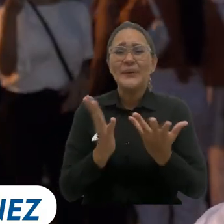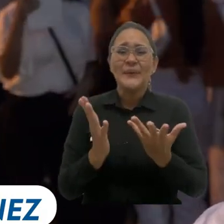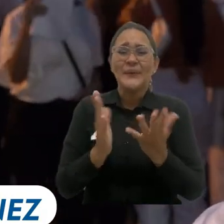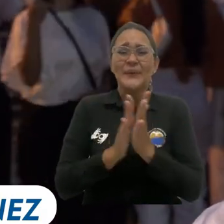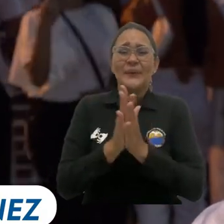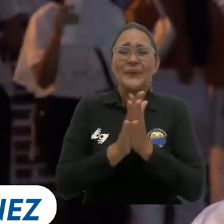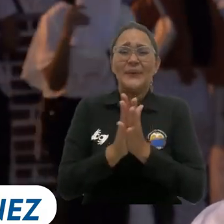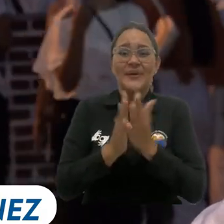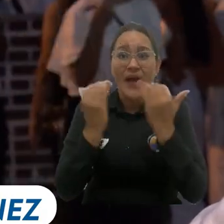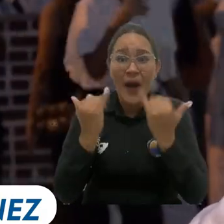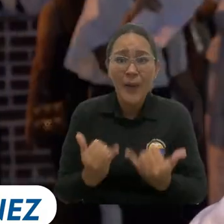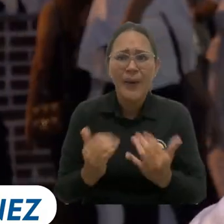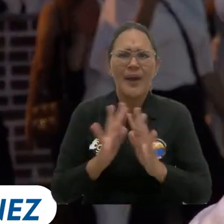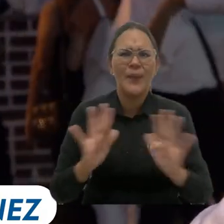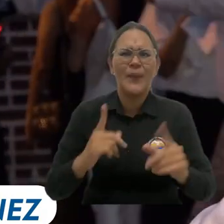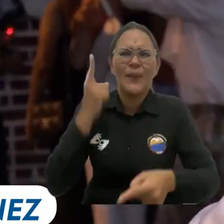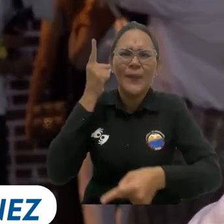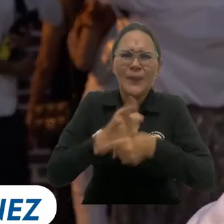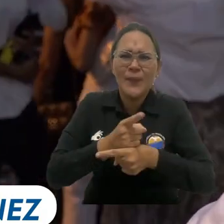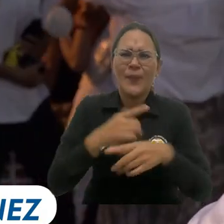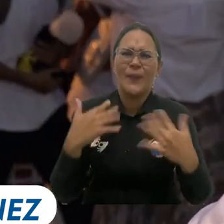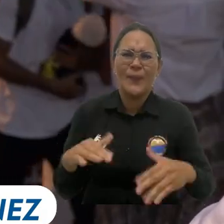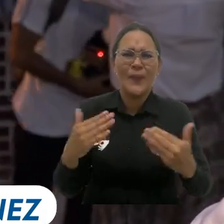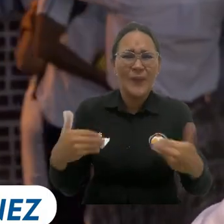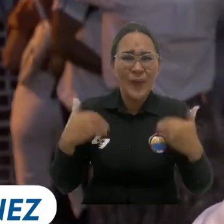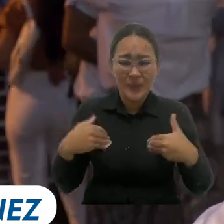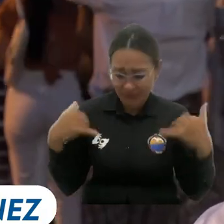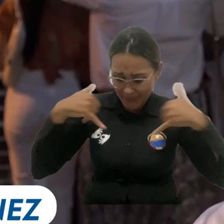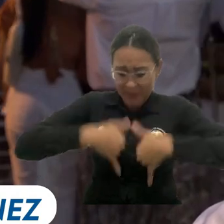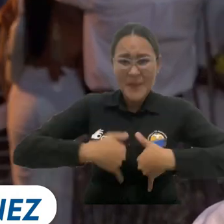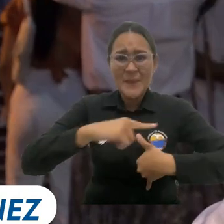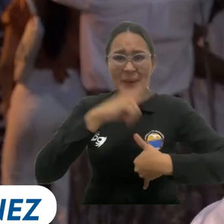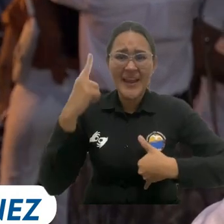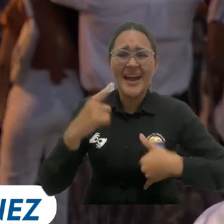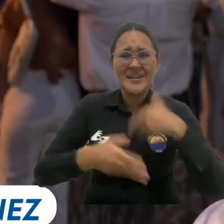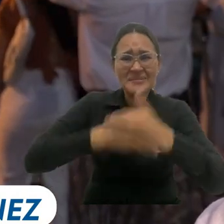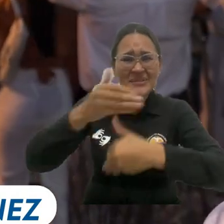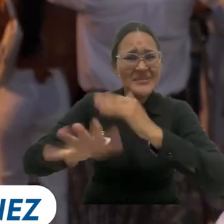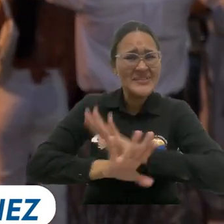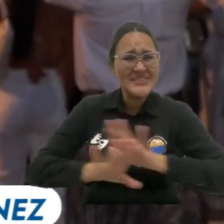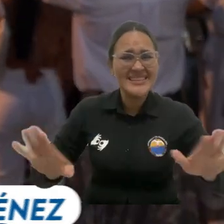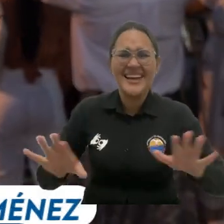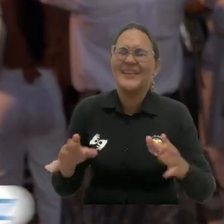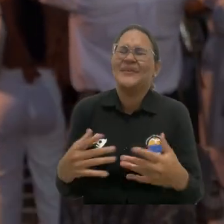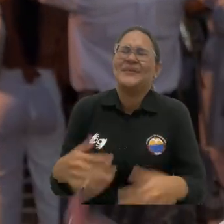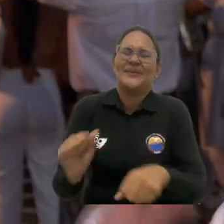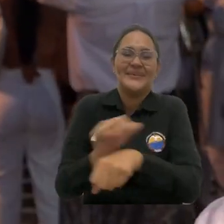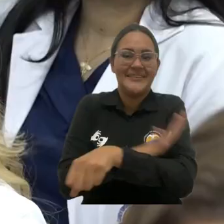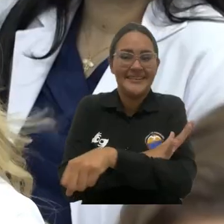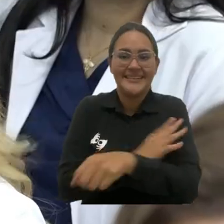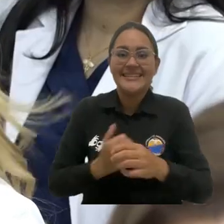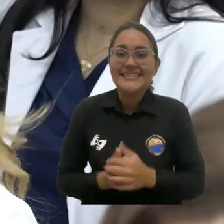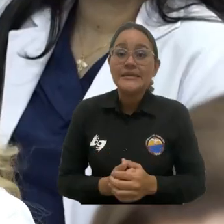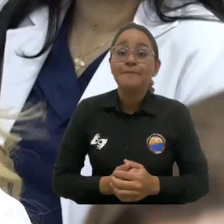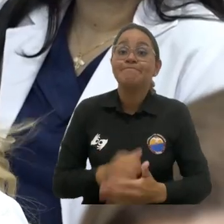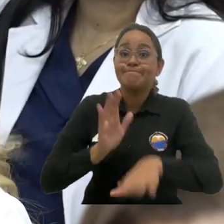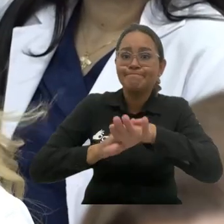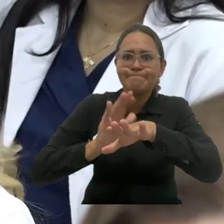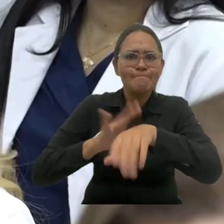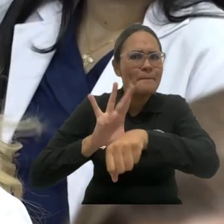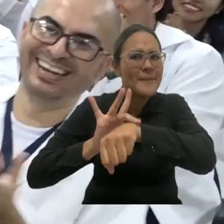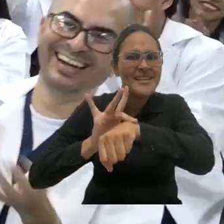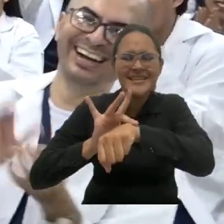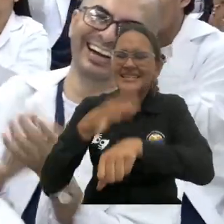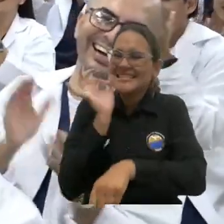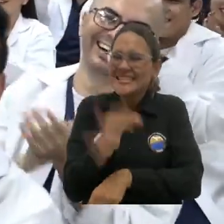con mi bata blanca, gracias a Talento y a todas las directivas de la universidad que nos apoyaron en este proceso, de verdad que para mí es maravilloso. La medicina siempre